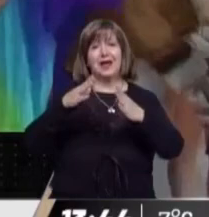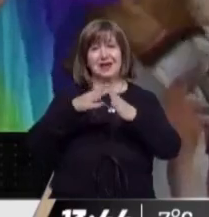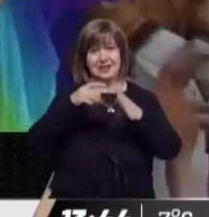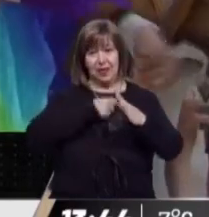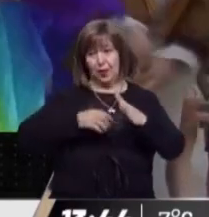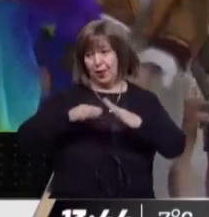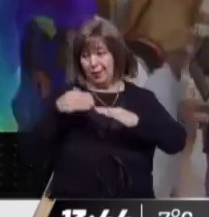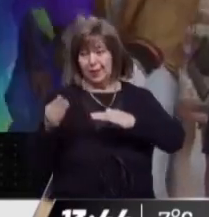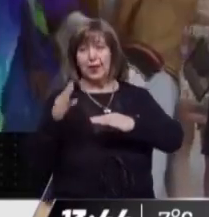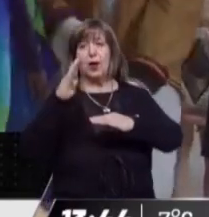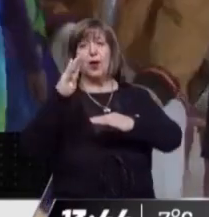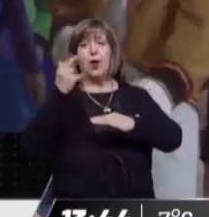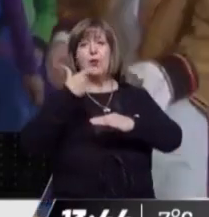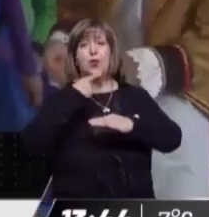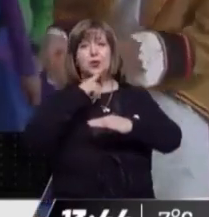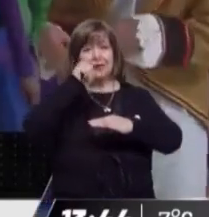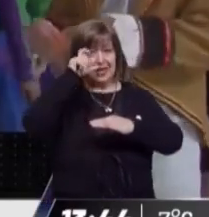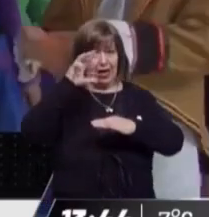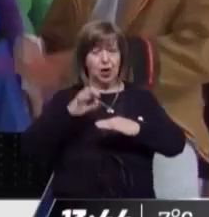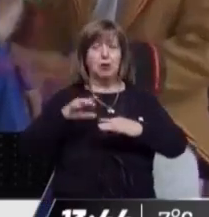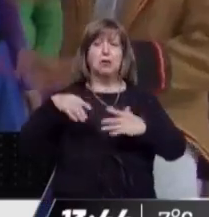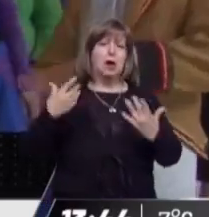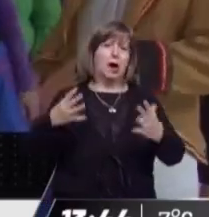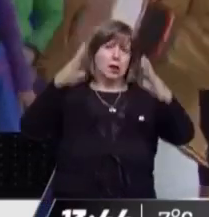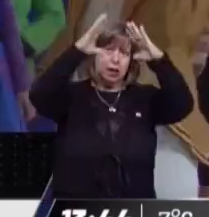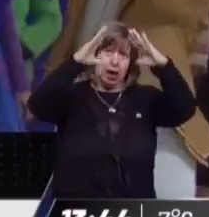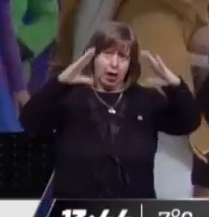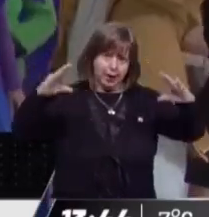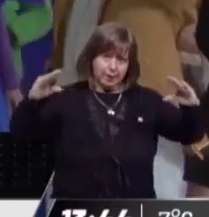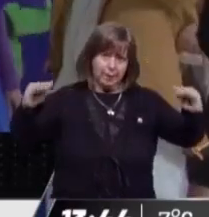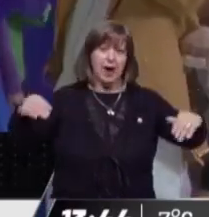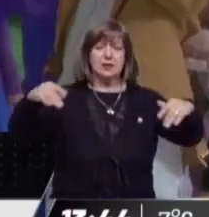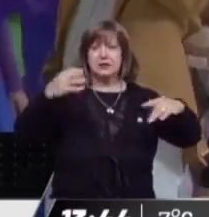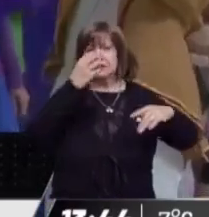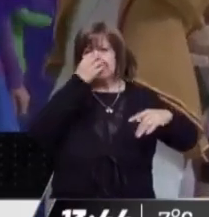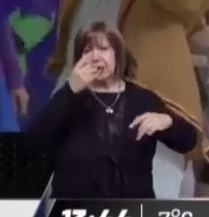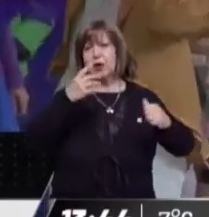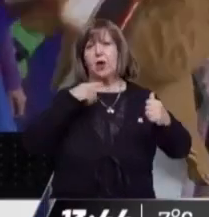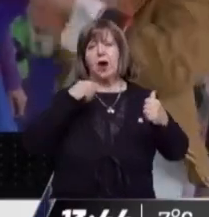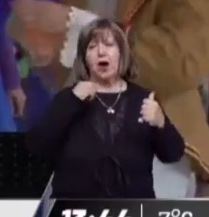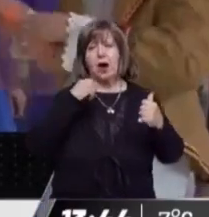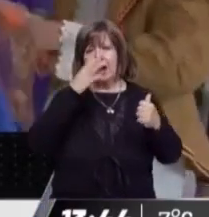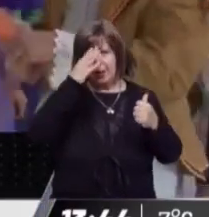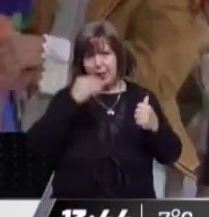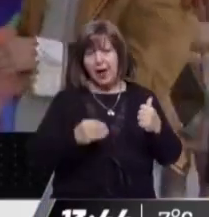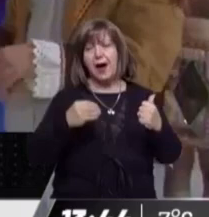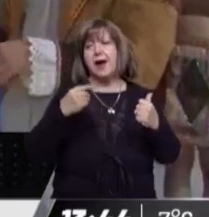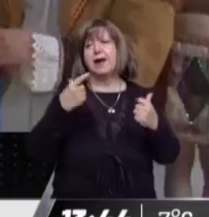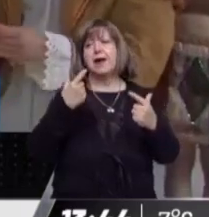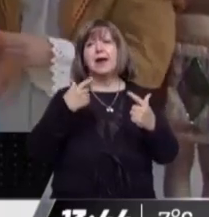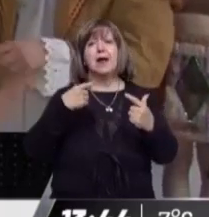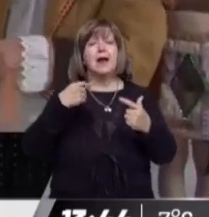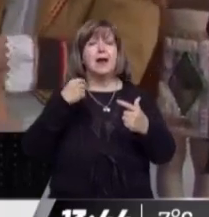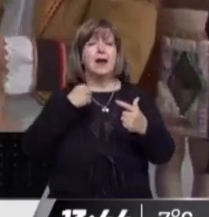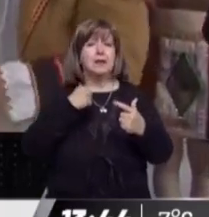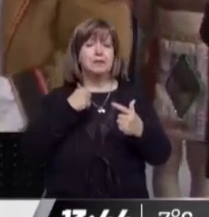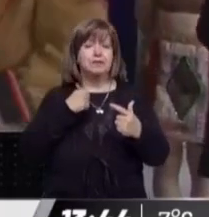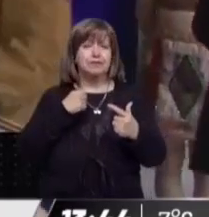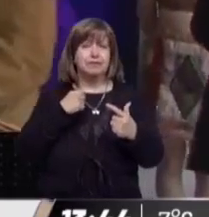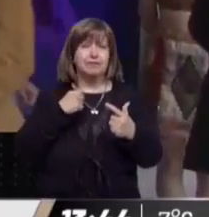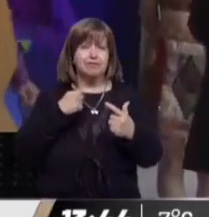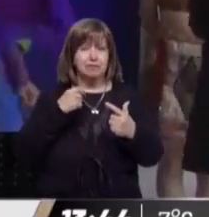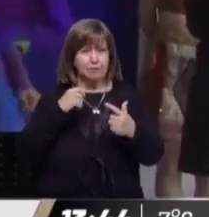en los 18 departamentos, hay carpas de circo en Alvear, en La Valle, el Carrumante, que es un escenario